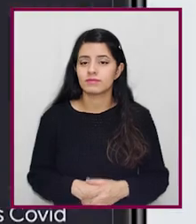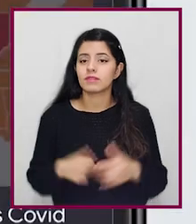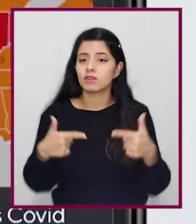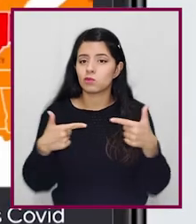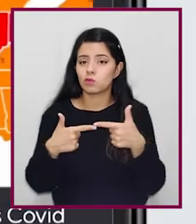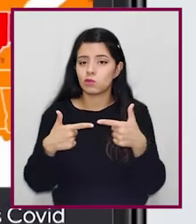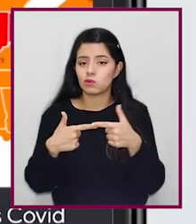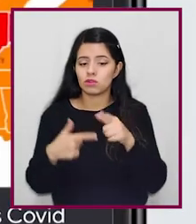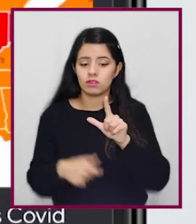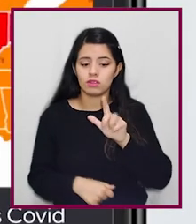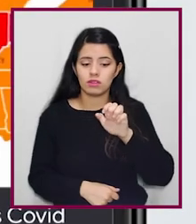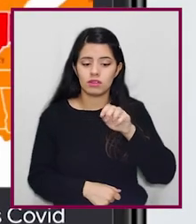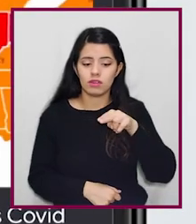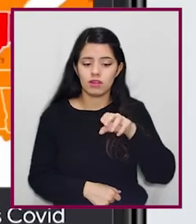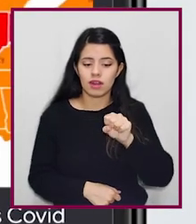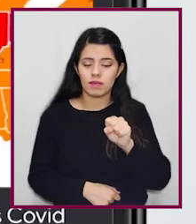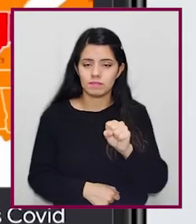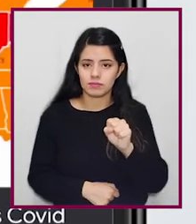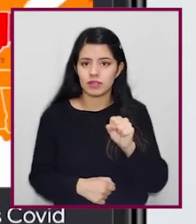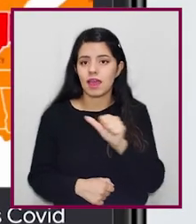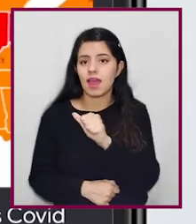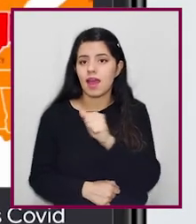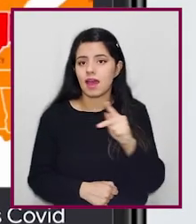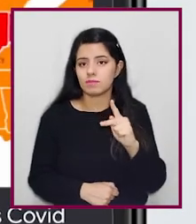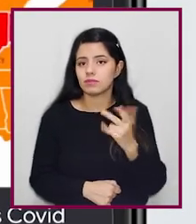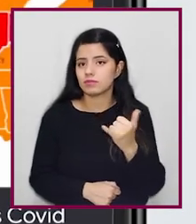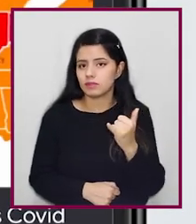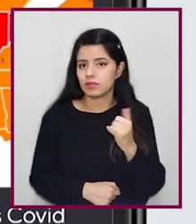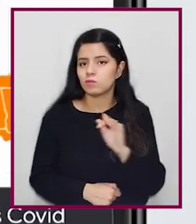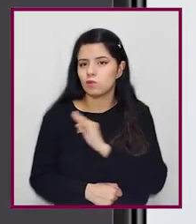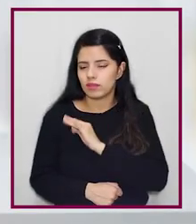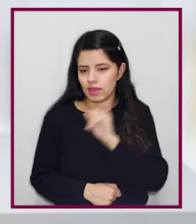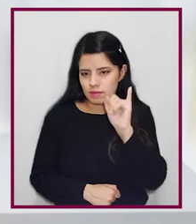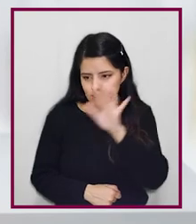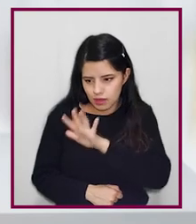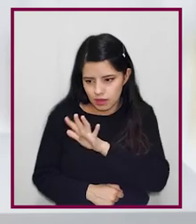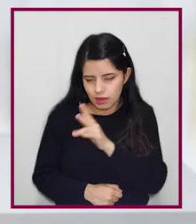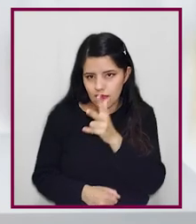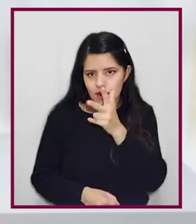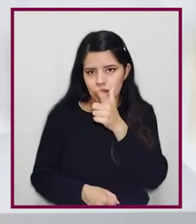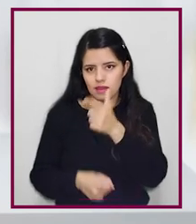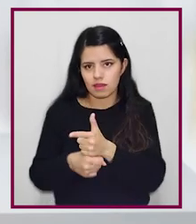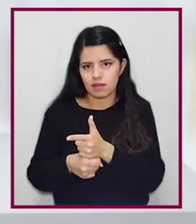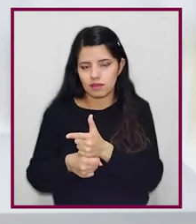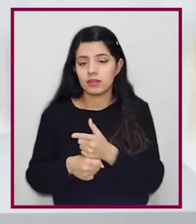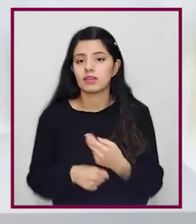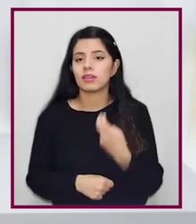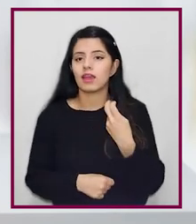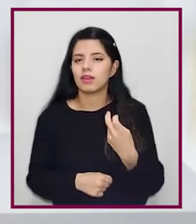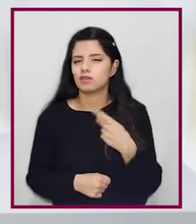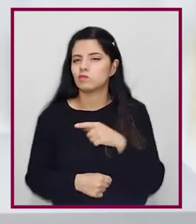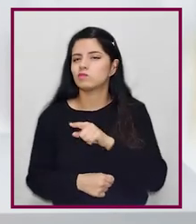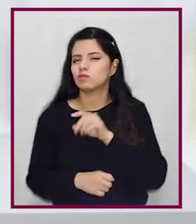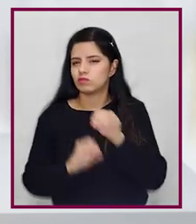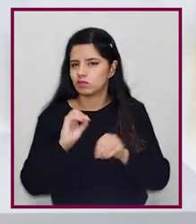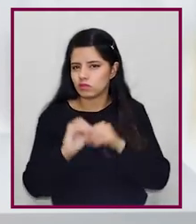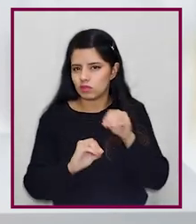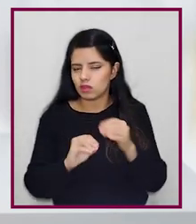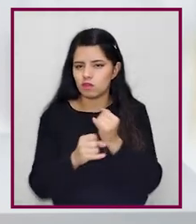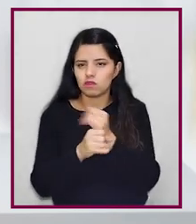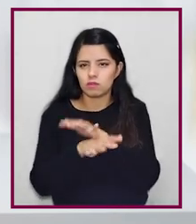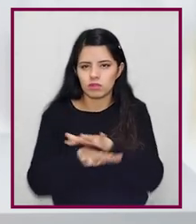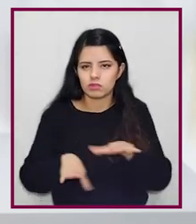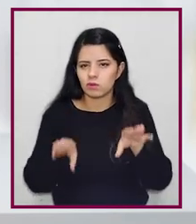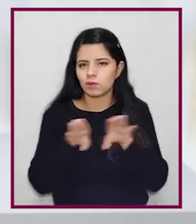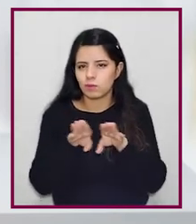Google Lens es una aplicación móvil de reconocimiento de imagen desarrollada por Google y fue diseñada para mostrar información usando